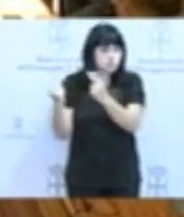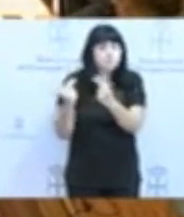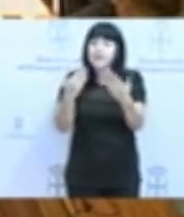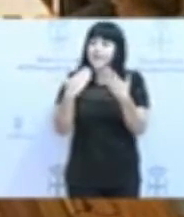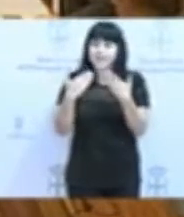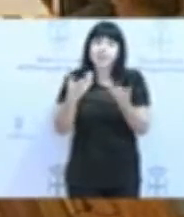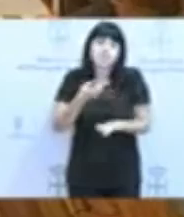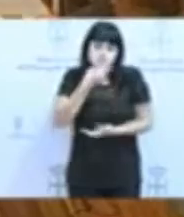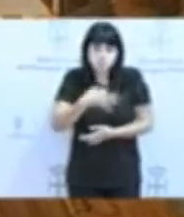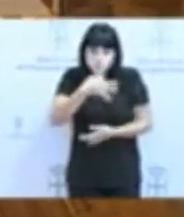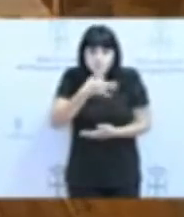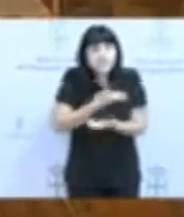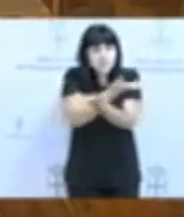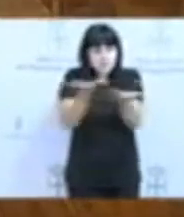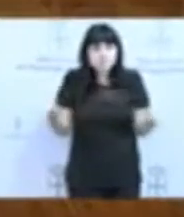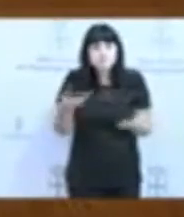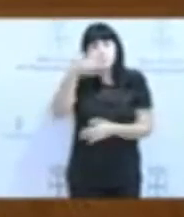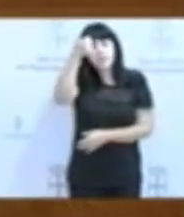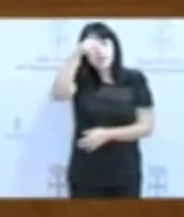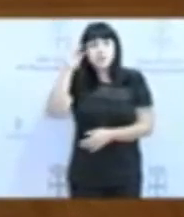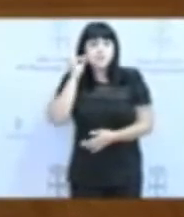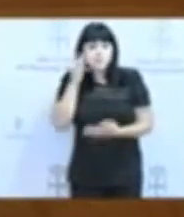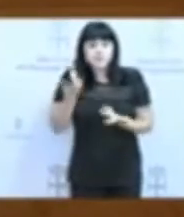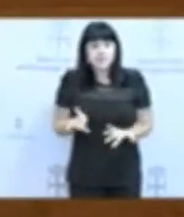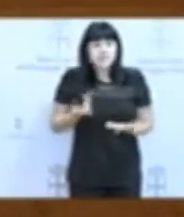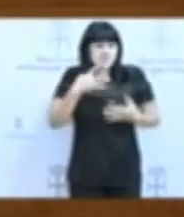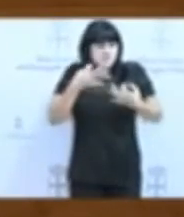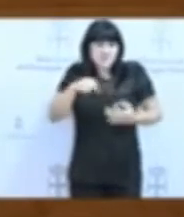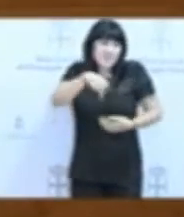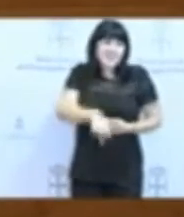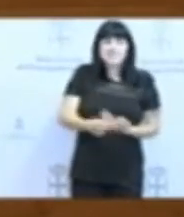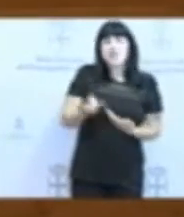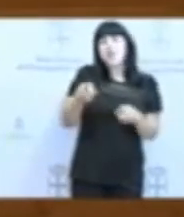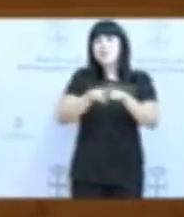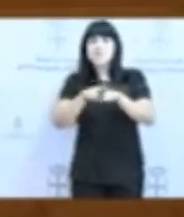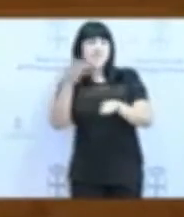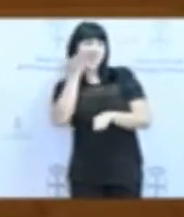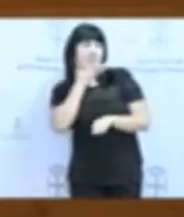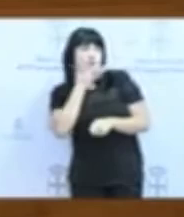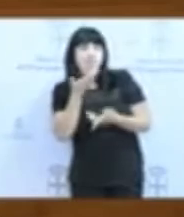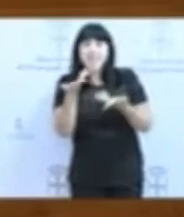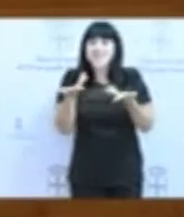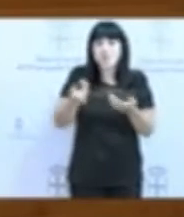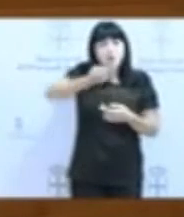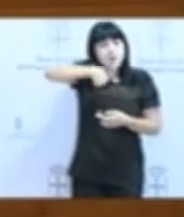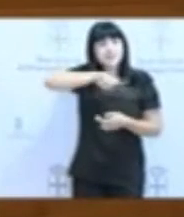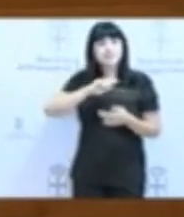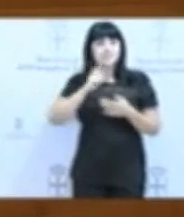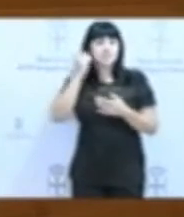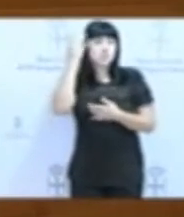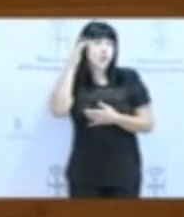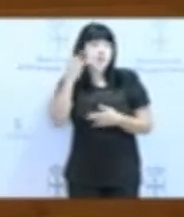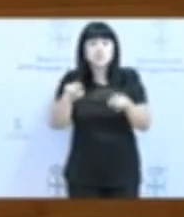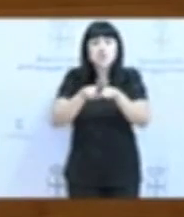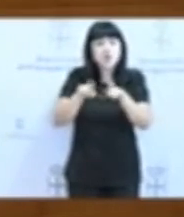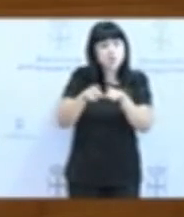todas. Es cierto que esto no es el patio de ningún colegio y no se espera de nosotros que tengamos la misma ilusión que tienen nuestros hijos cuando vuelven